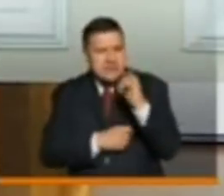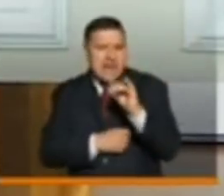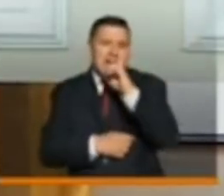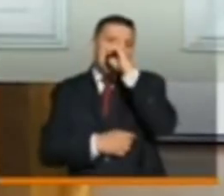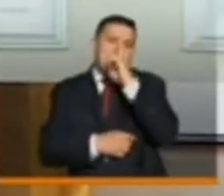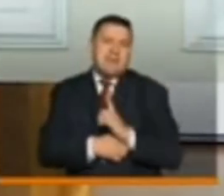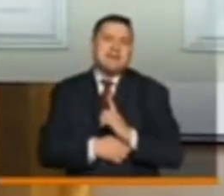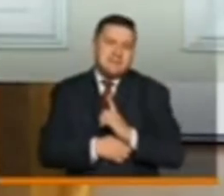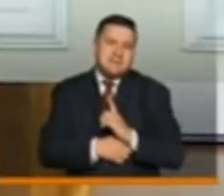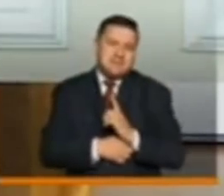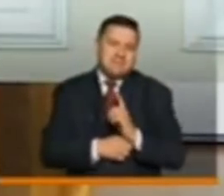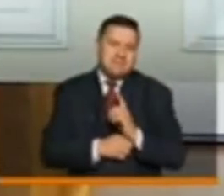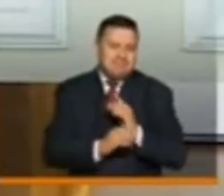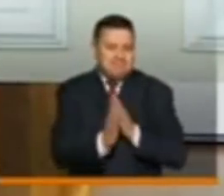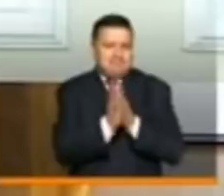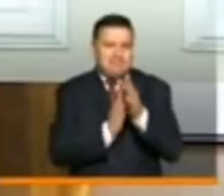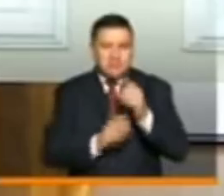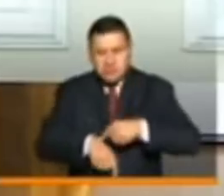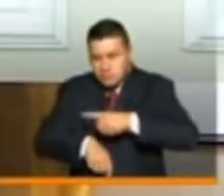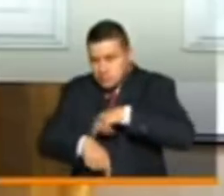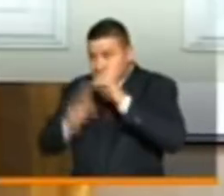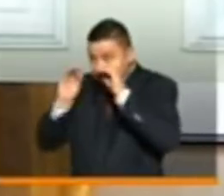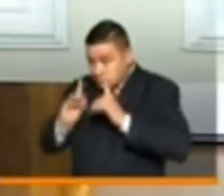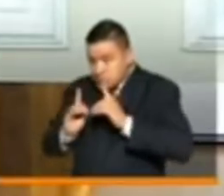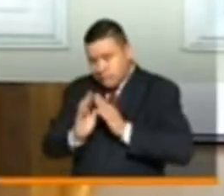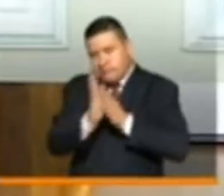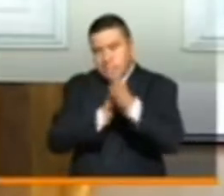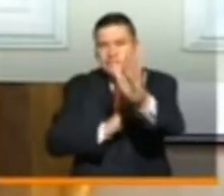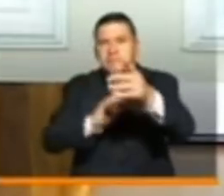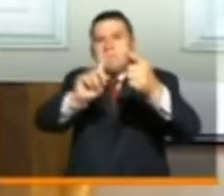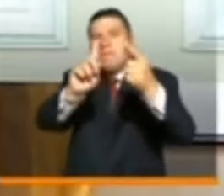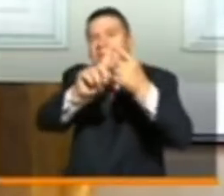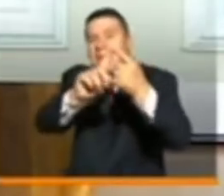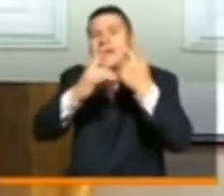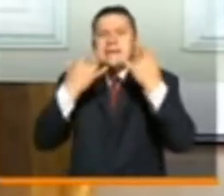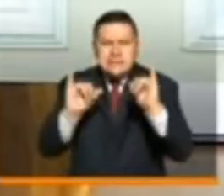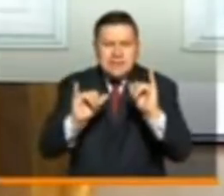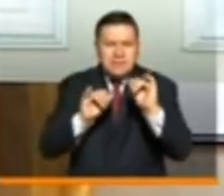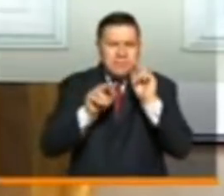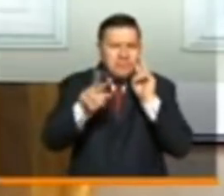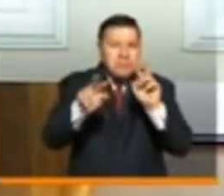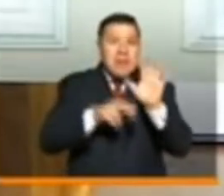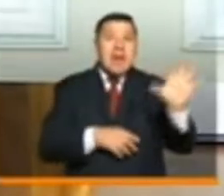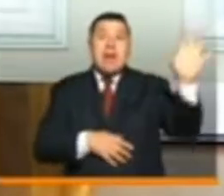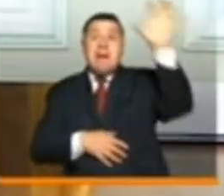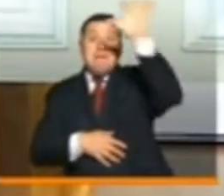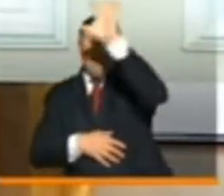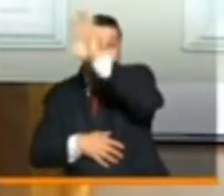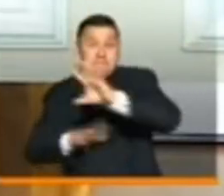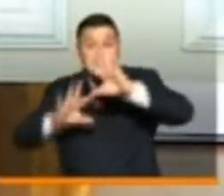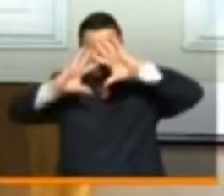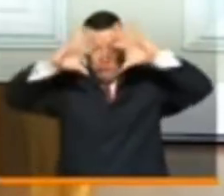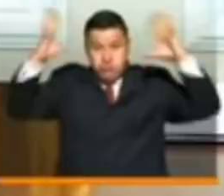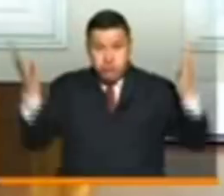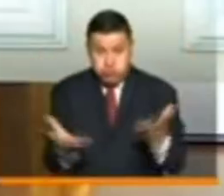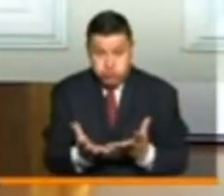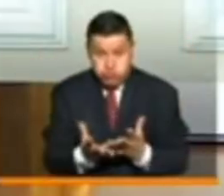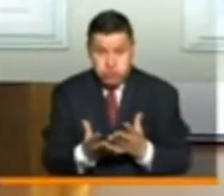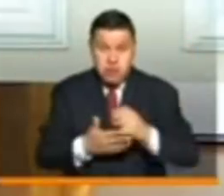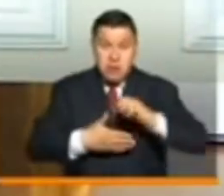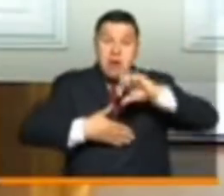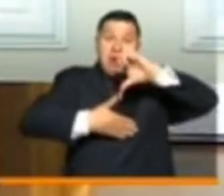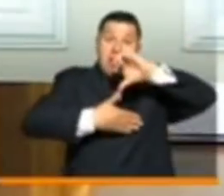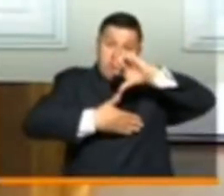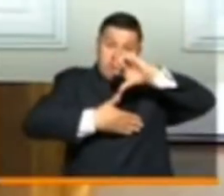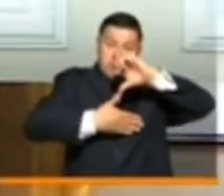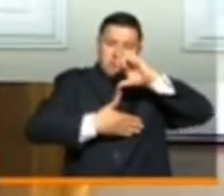decisiones que hemos adoptado en las últimas horas la primera vez que hemos visto que en varios países del mundo y de américa